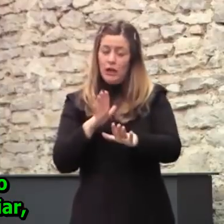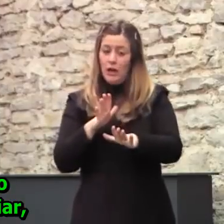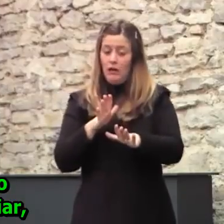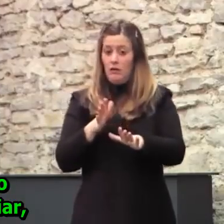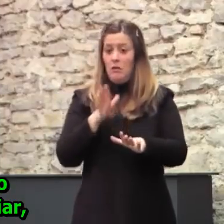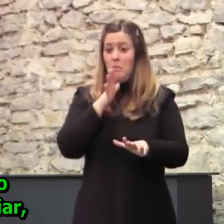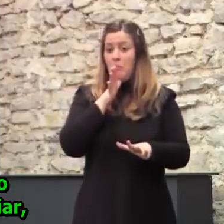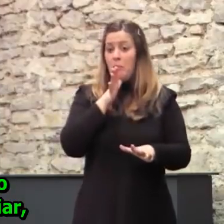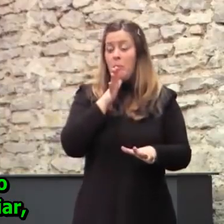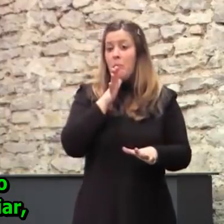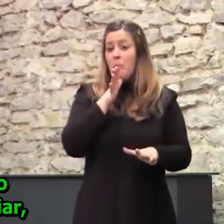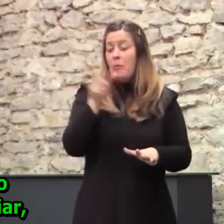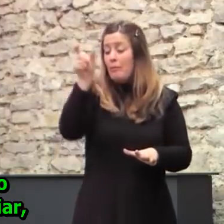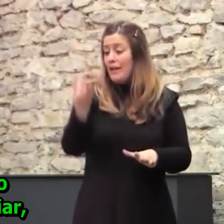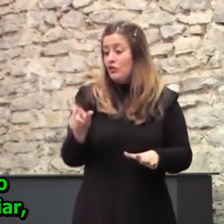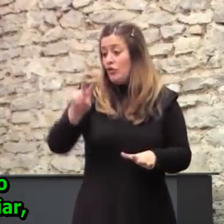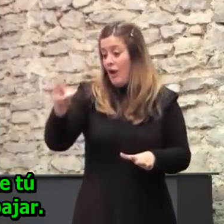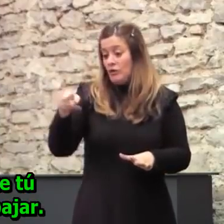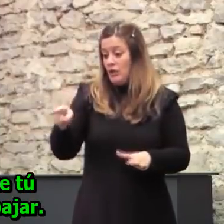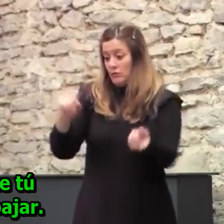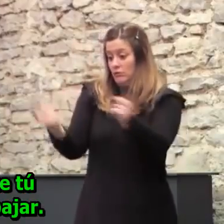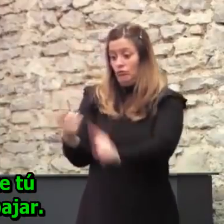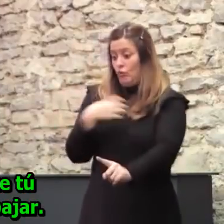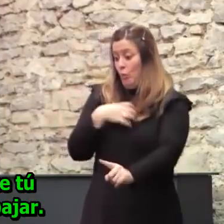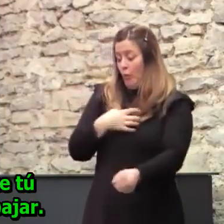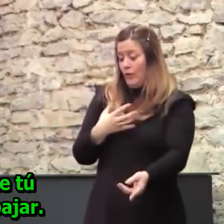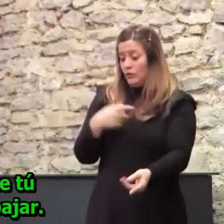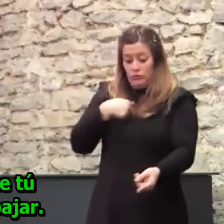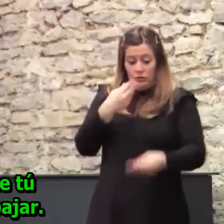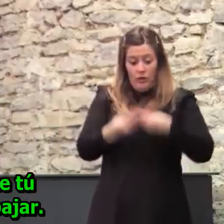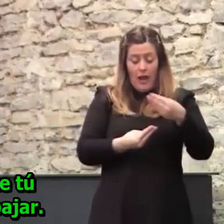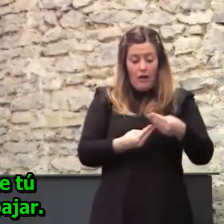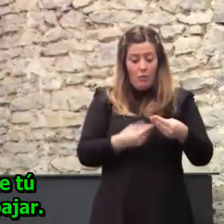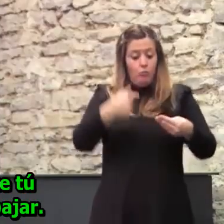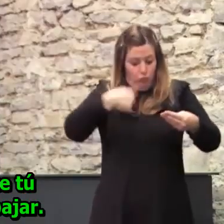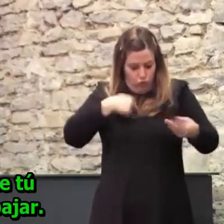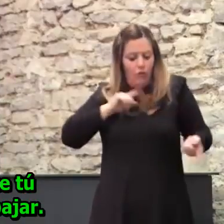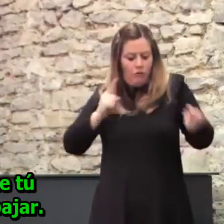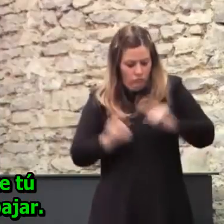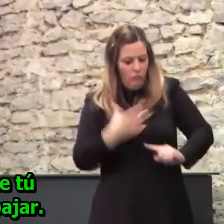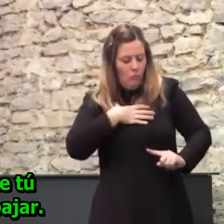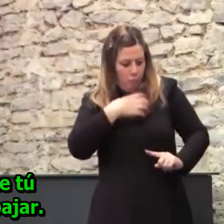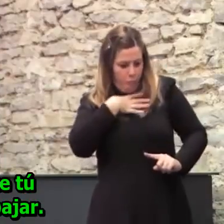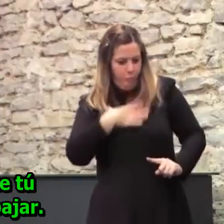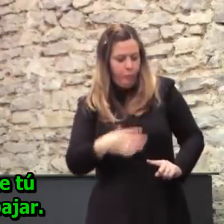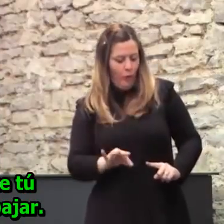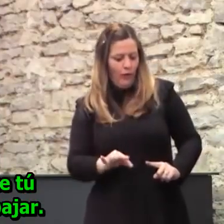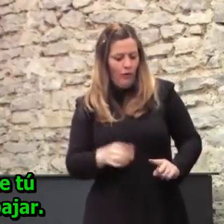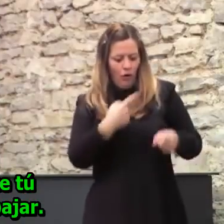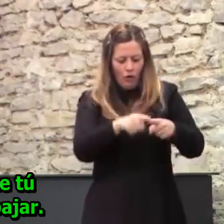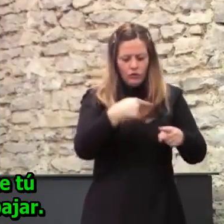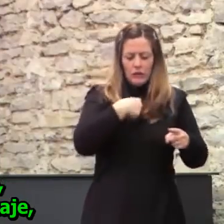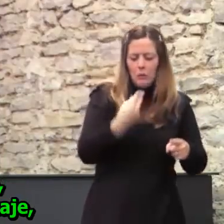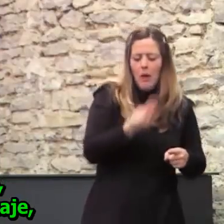de que como a la otra persona no la puedes cambiar, pues por lo menos poder cambiarte tú y trabajarte tú las cosas que crees que te